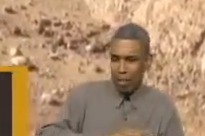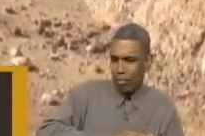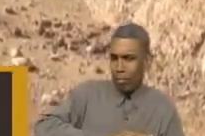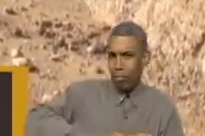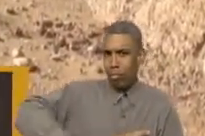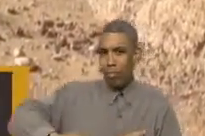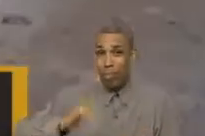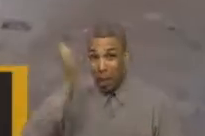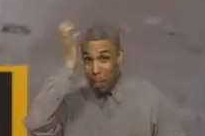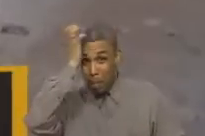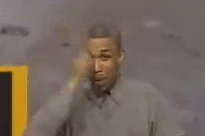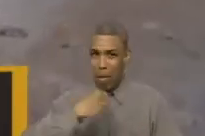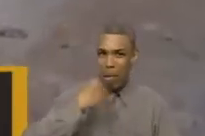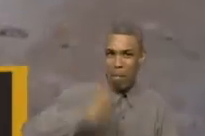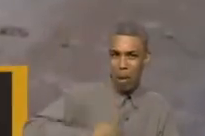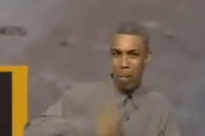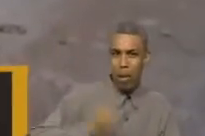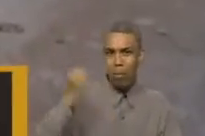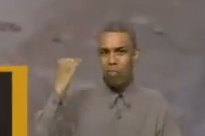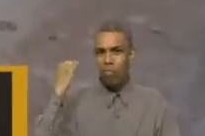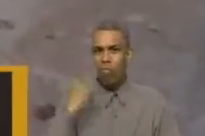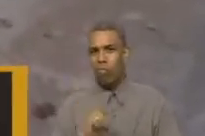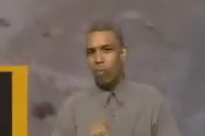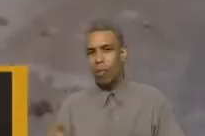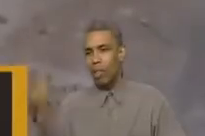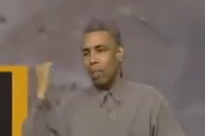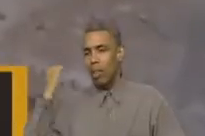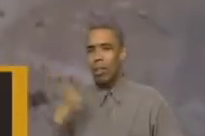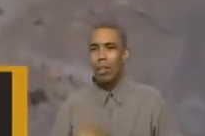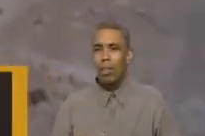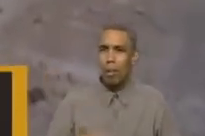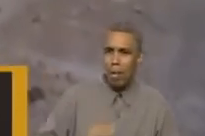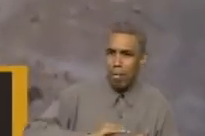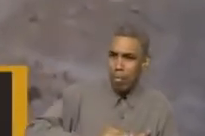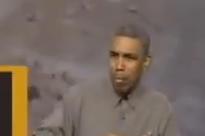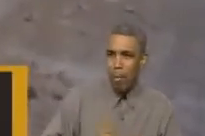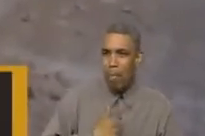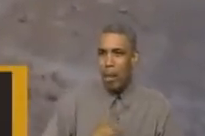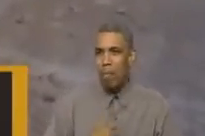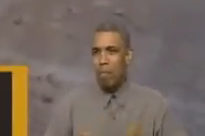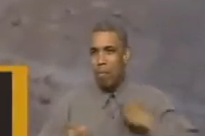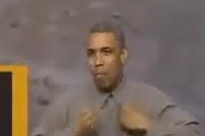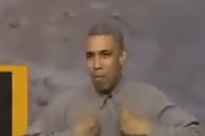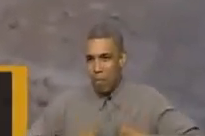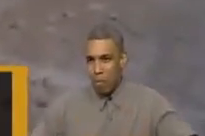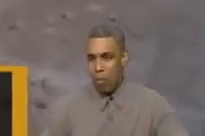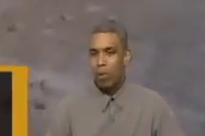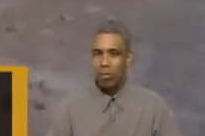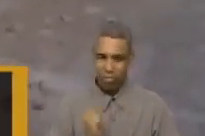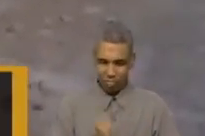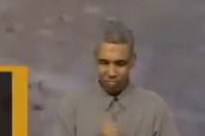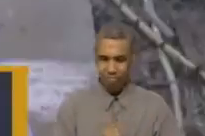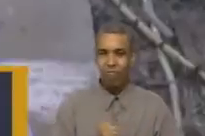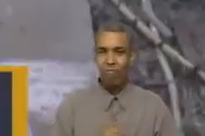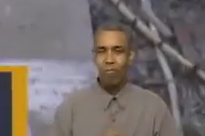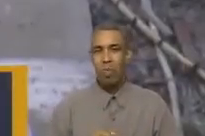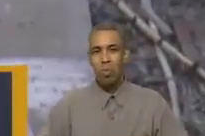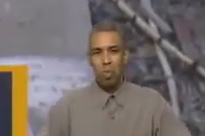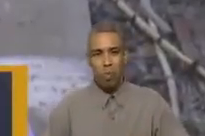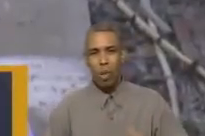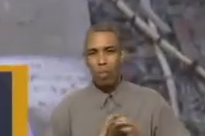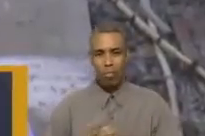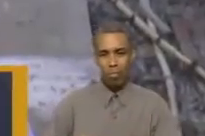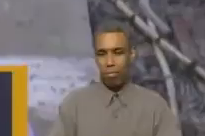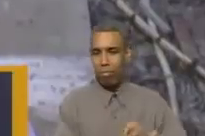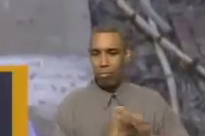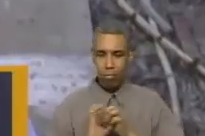echamos hace 8 días y el esfuerzo de nosotros, los líderes y la comunidad de aquí del barrio, nos hemos